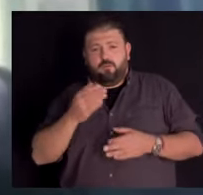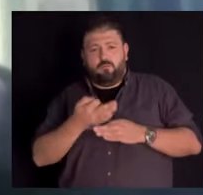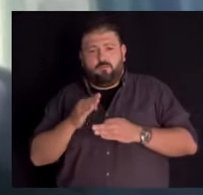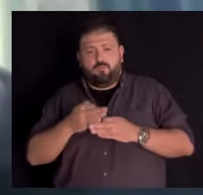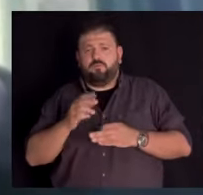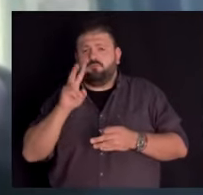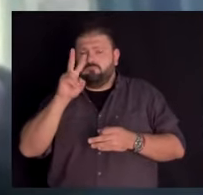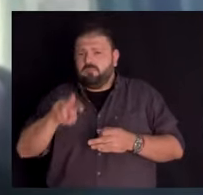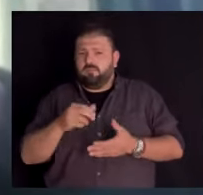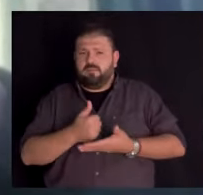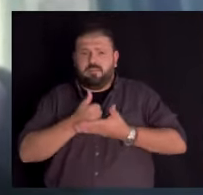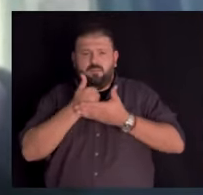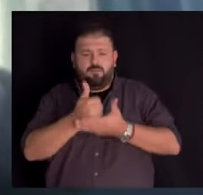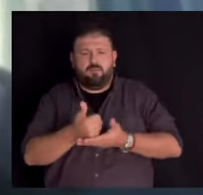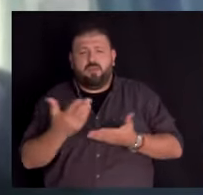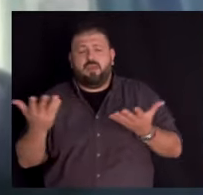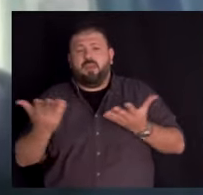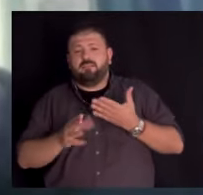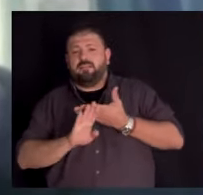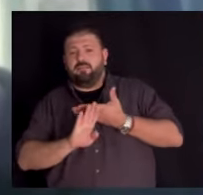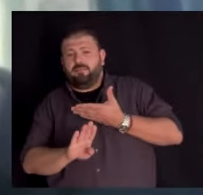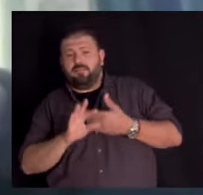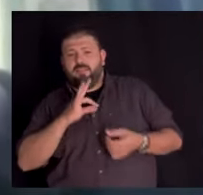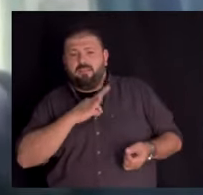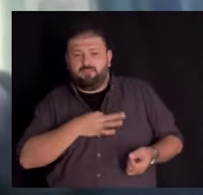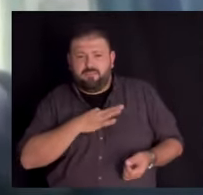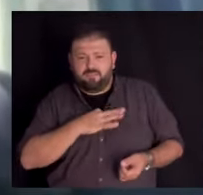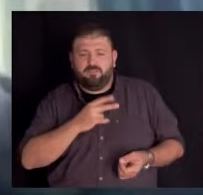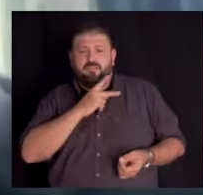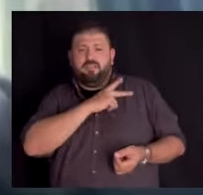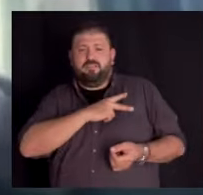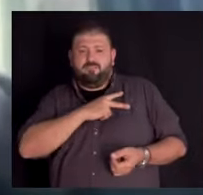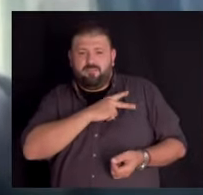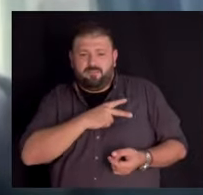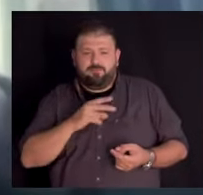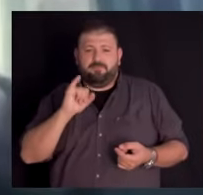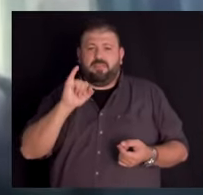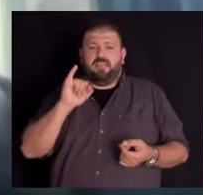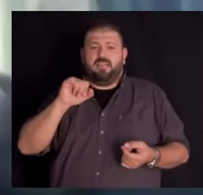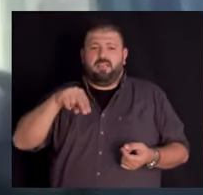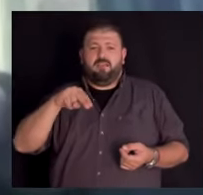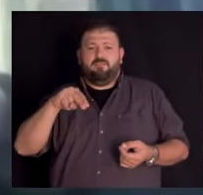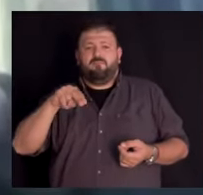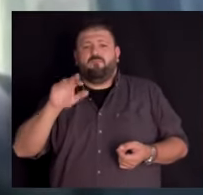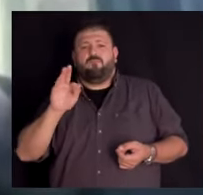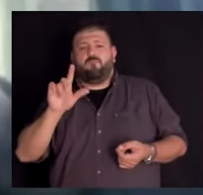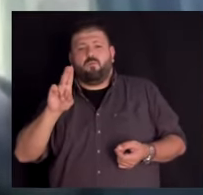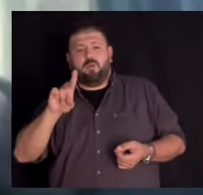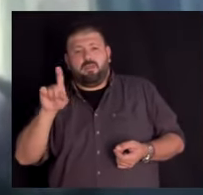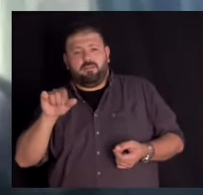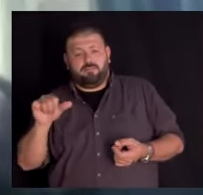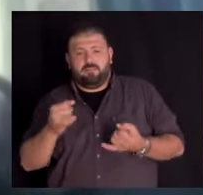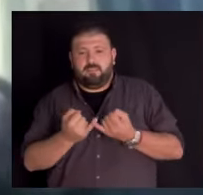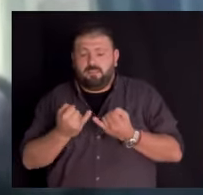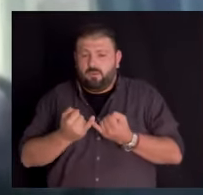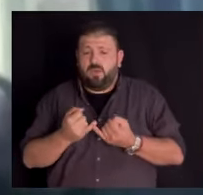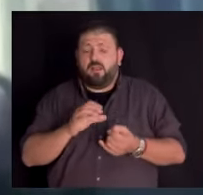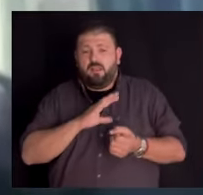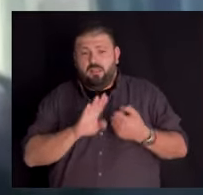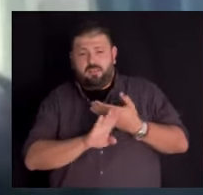ayuda también a prevenir infecciones como el virus de la influenza, hasta para el VIH,